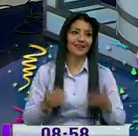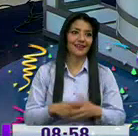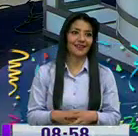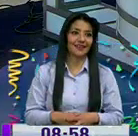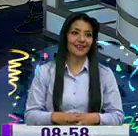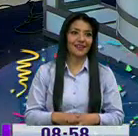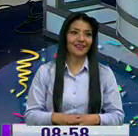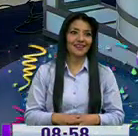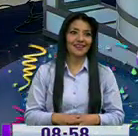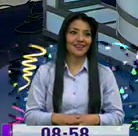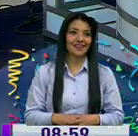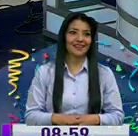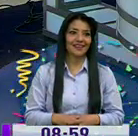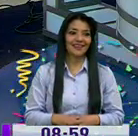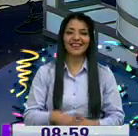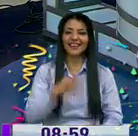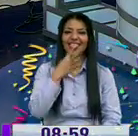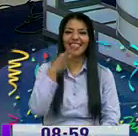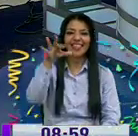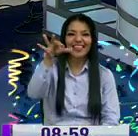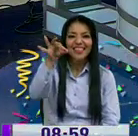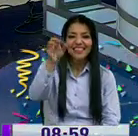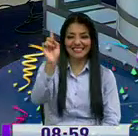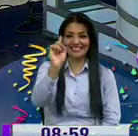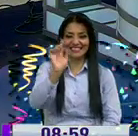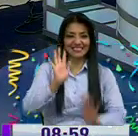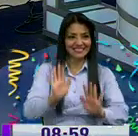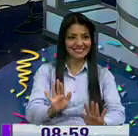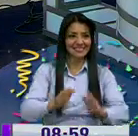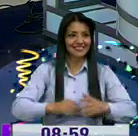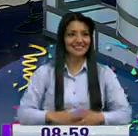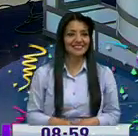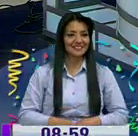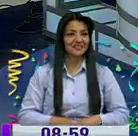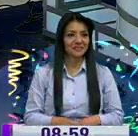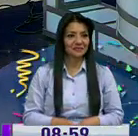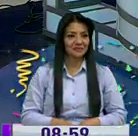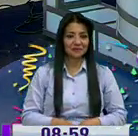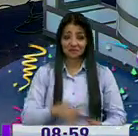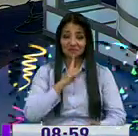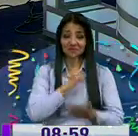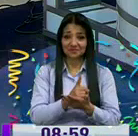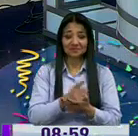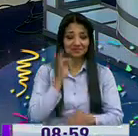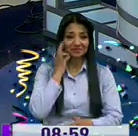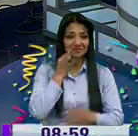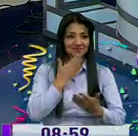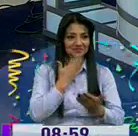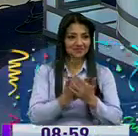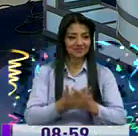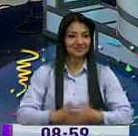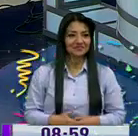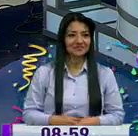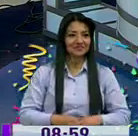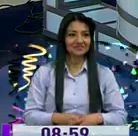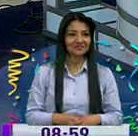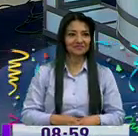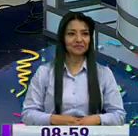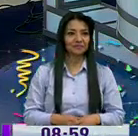esto. Eso. Ya, se acabó. Sí. ¿Y otra vez? Claro.